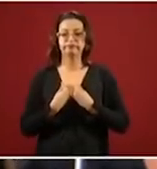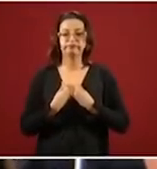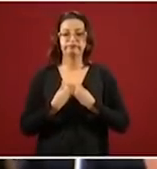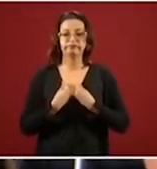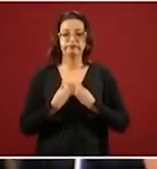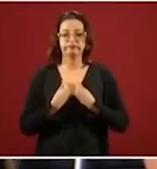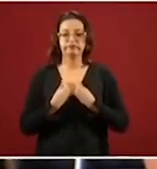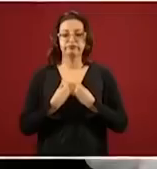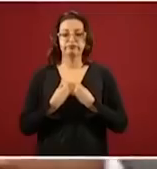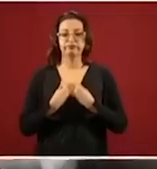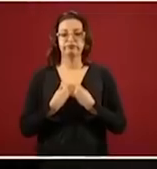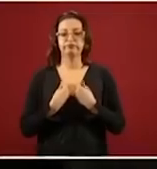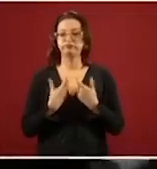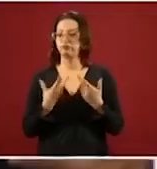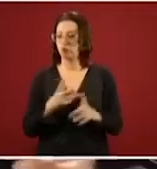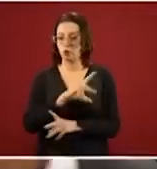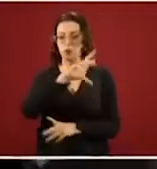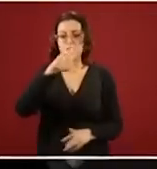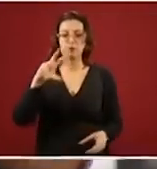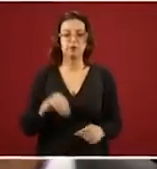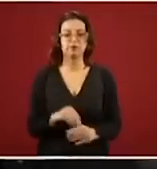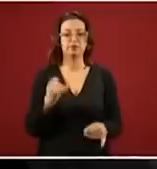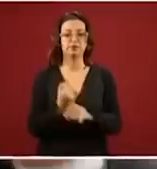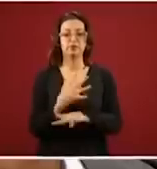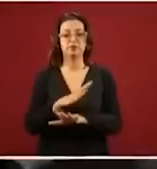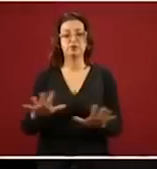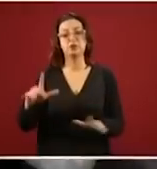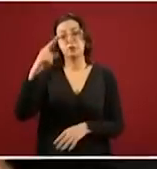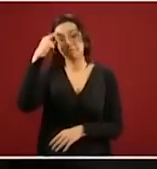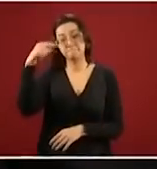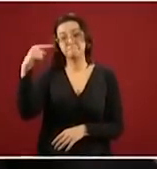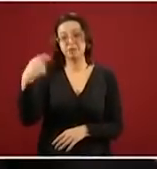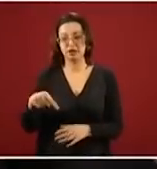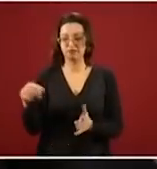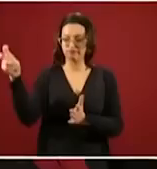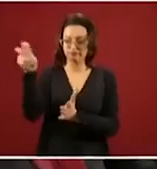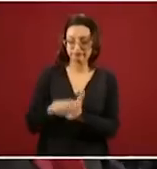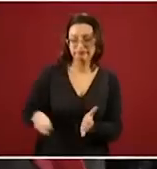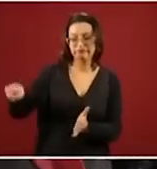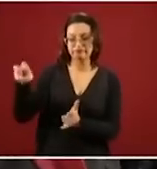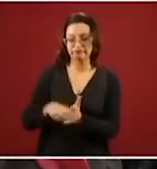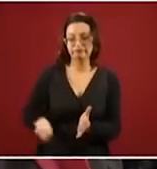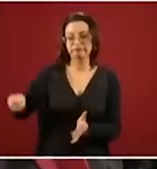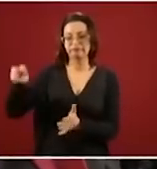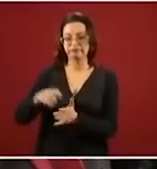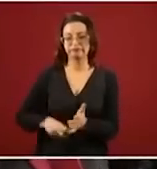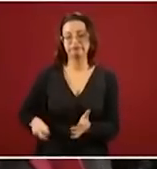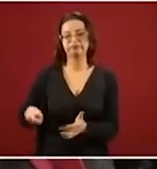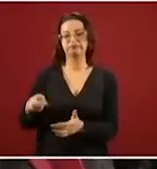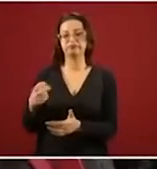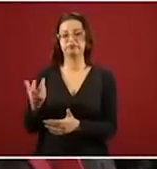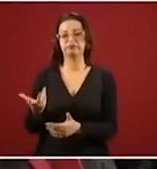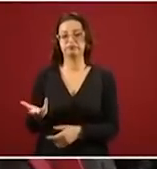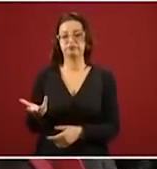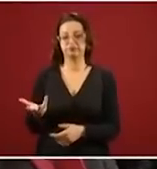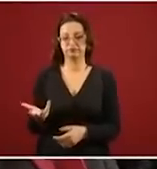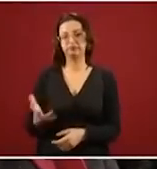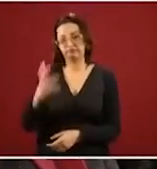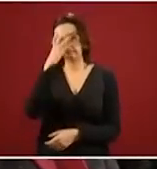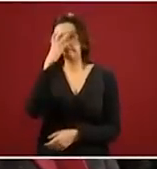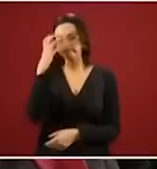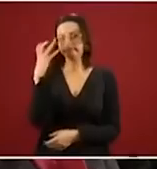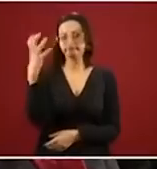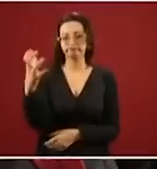que se tenga para que esto se corrija esté con energía